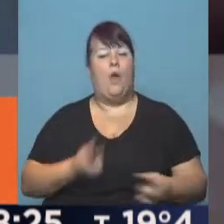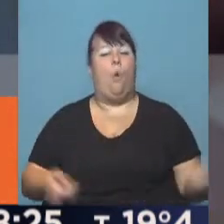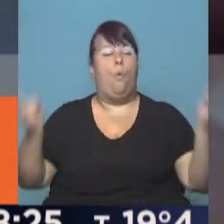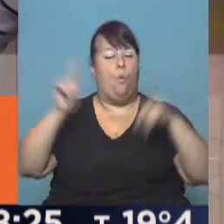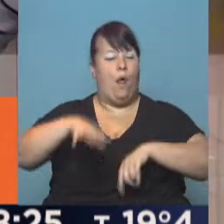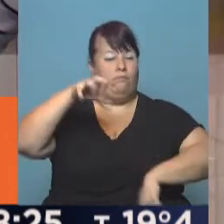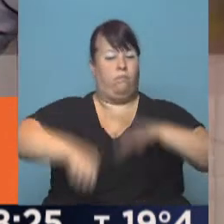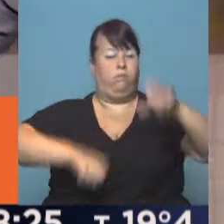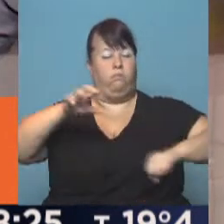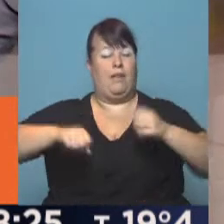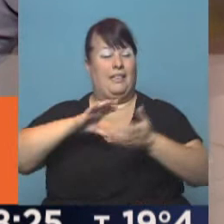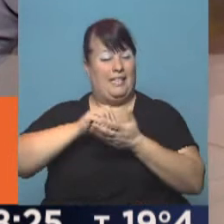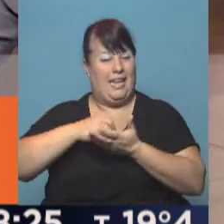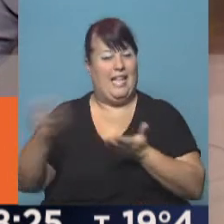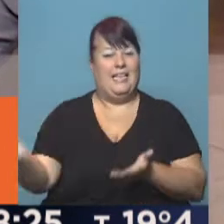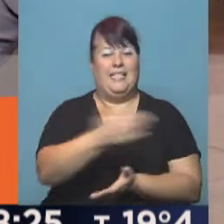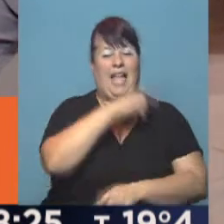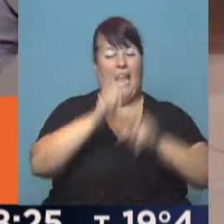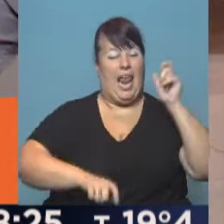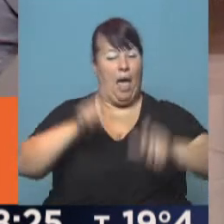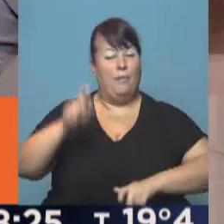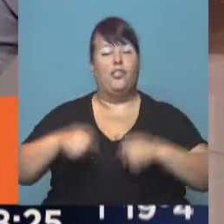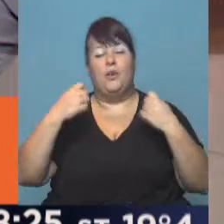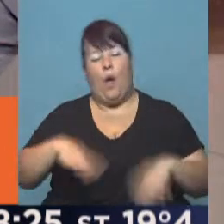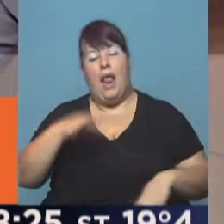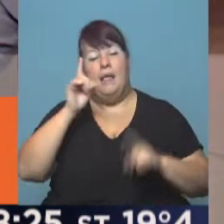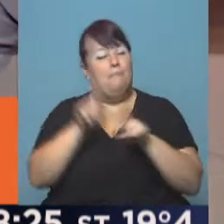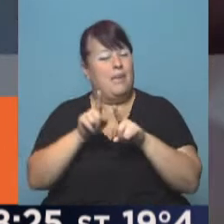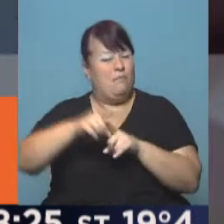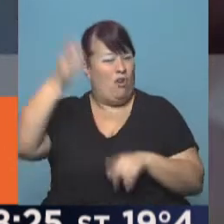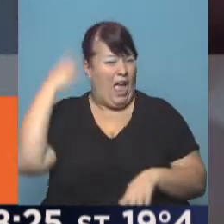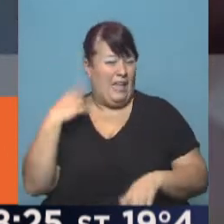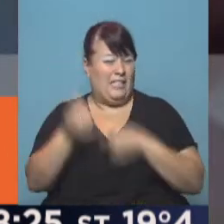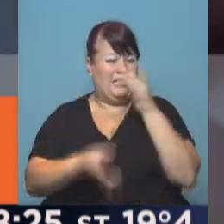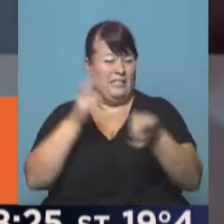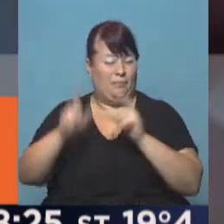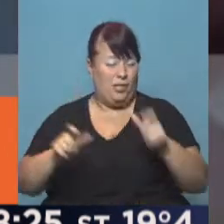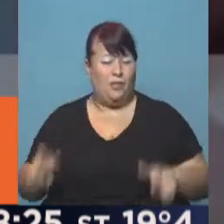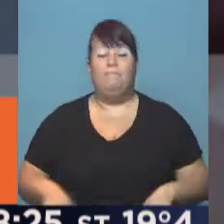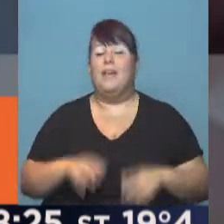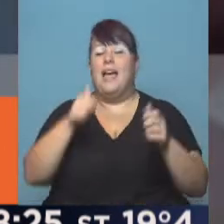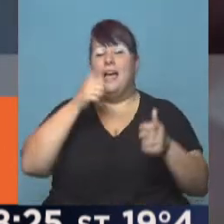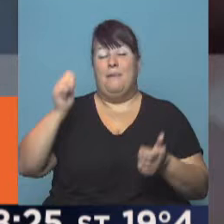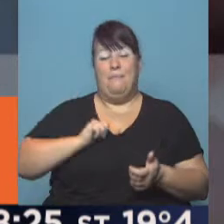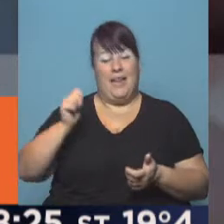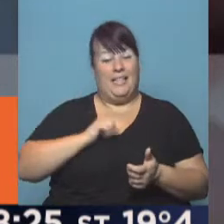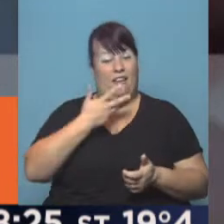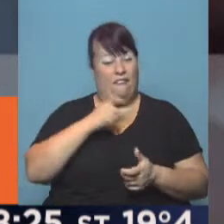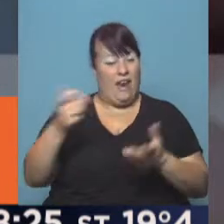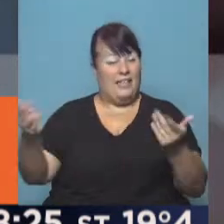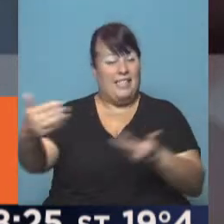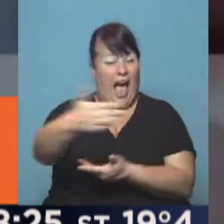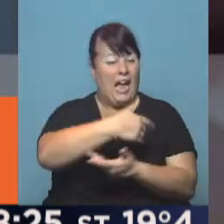retomando el control territorial, desplazando a la población y cometiendo las mismas atrocidades que antes cometían. El desarme de la guerrilla de las FARC es un